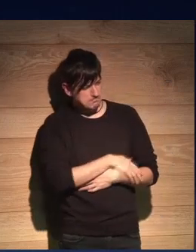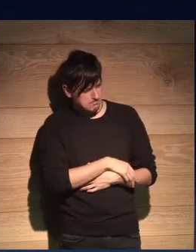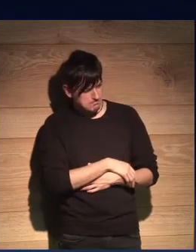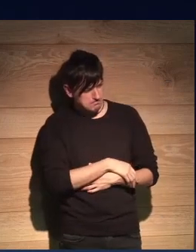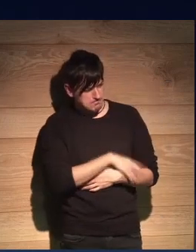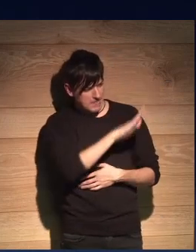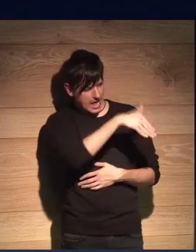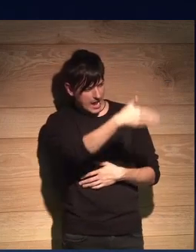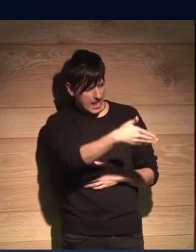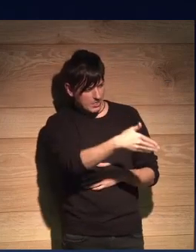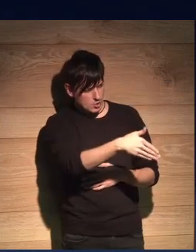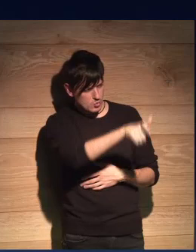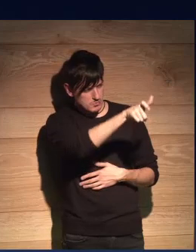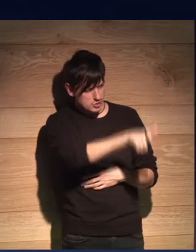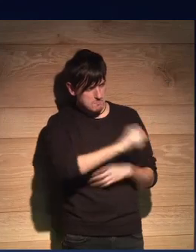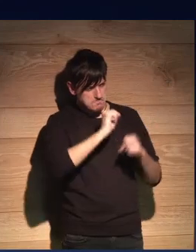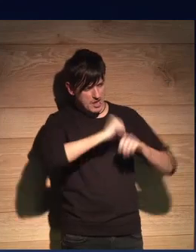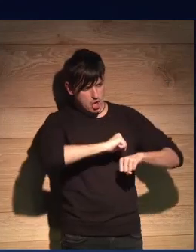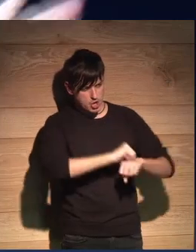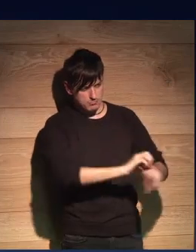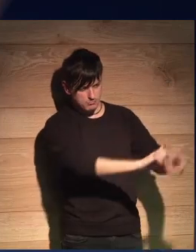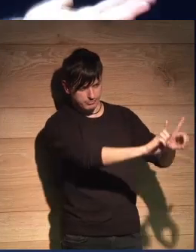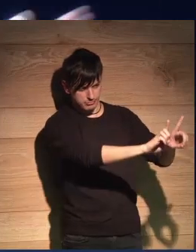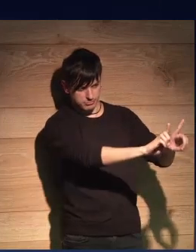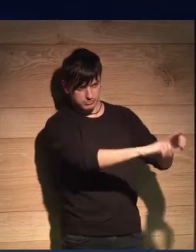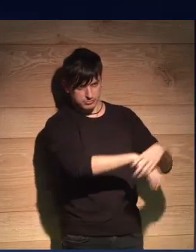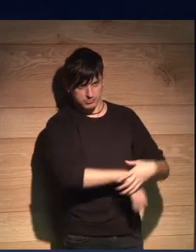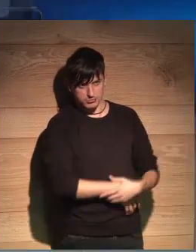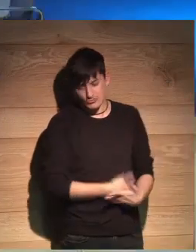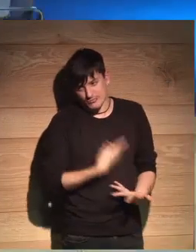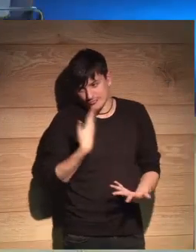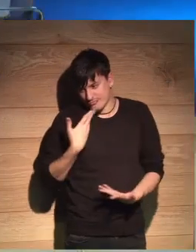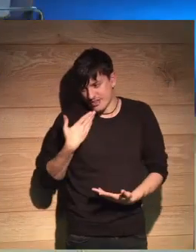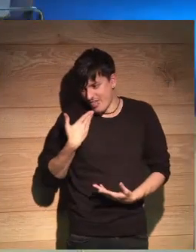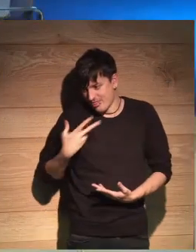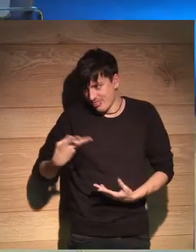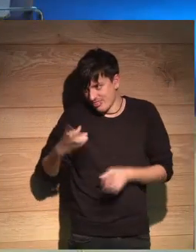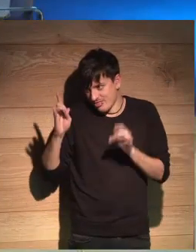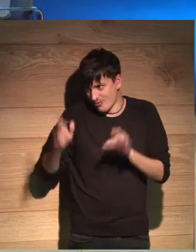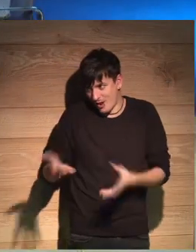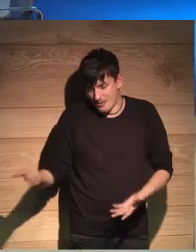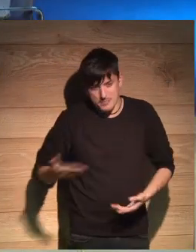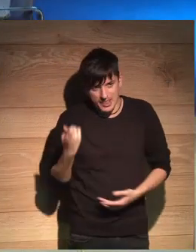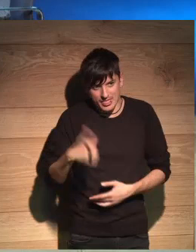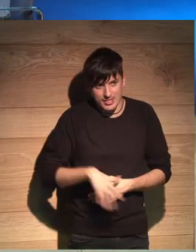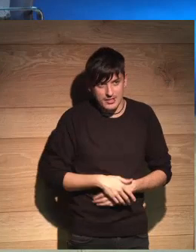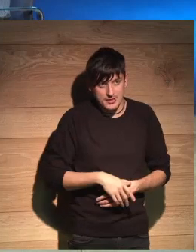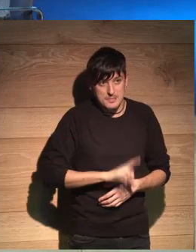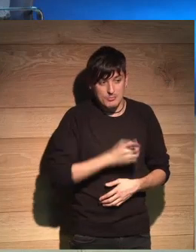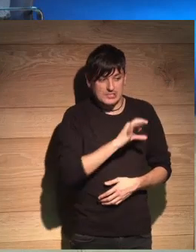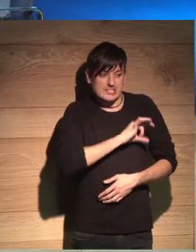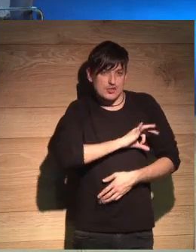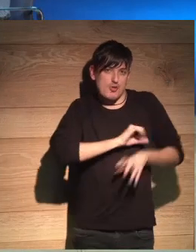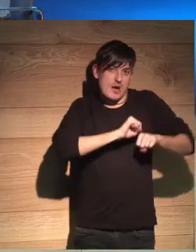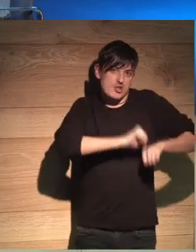un señor mayor al lado, ¿no? Un señor mayor como nosotros, al lado. Y entonces primero habló el señor